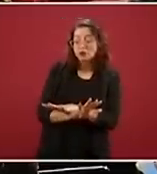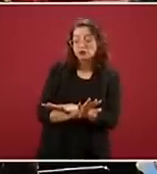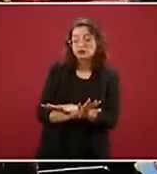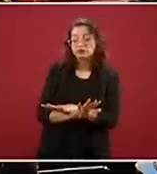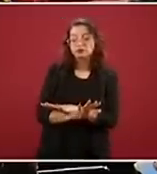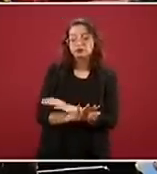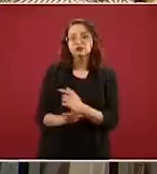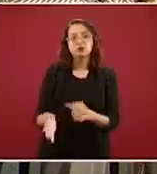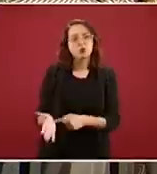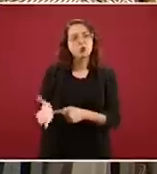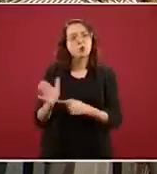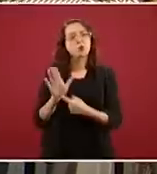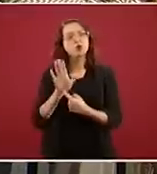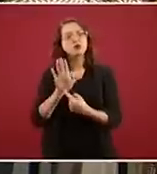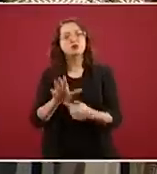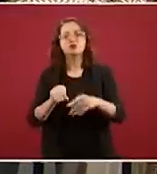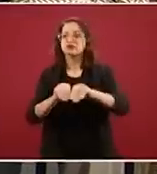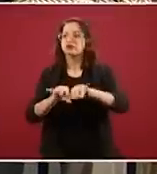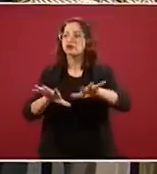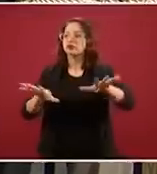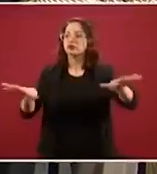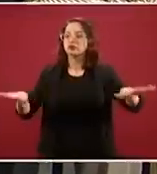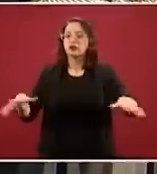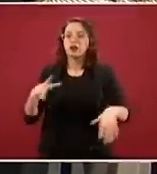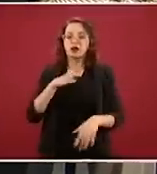se refleja